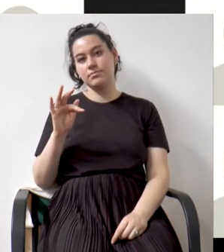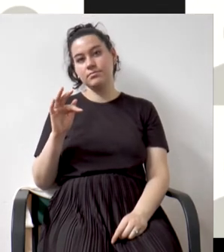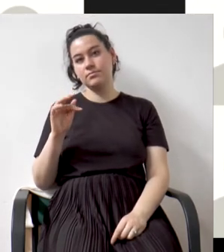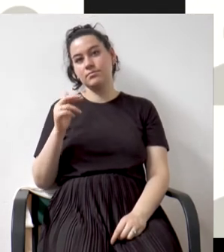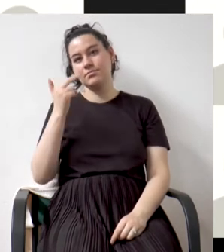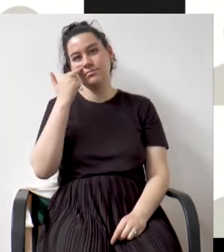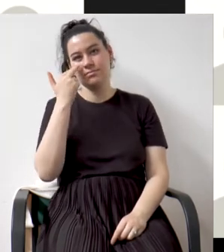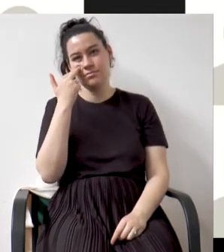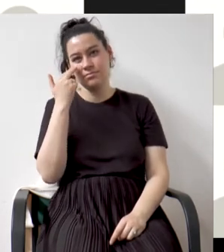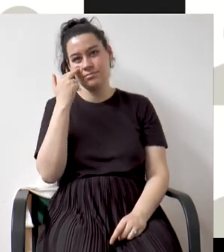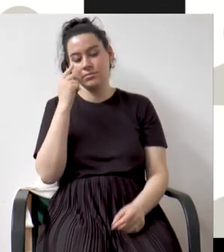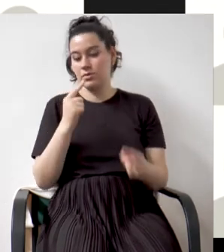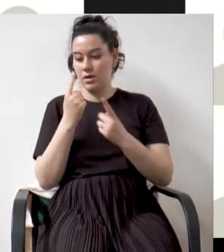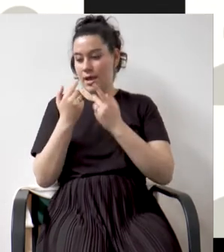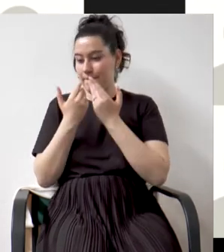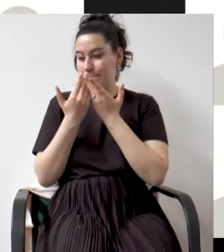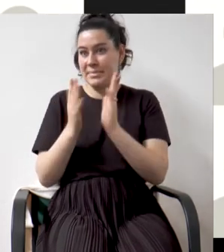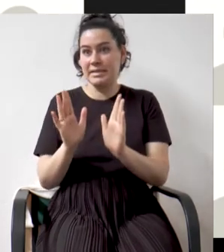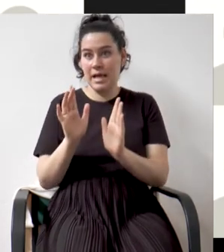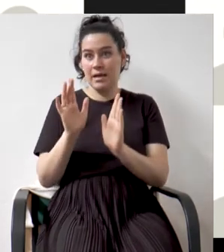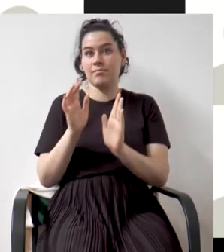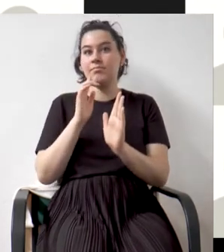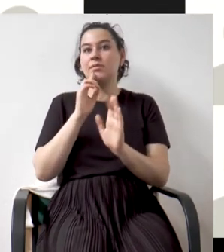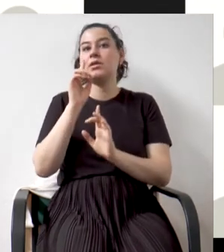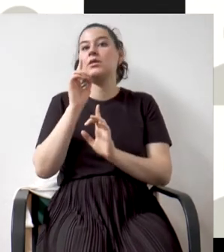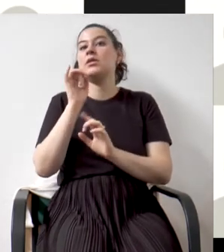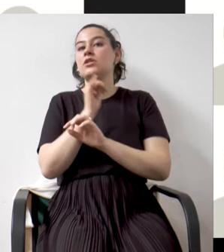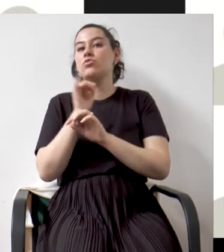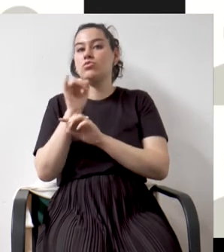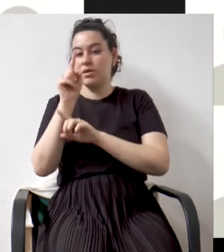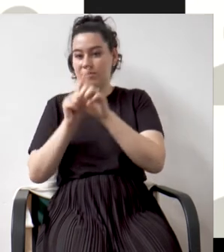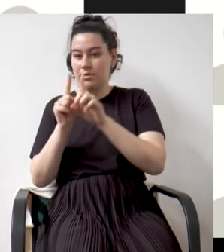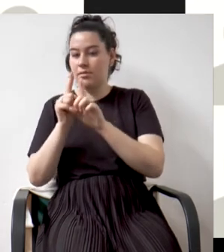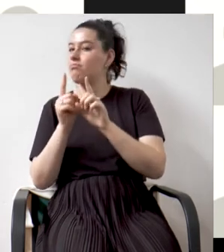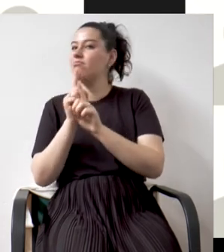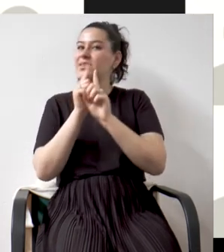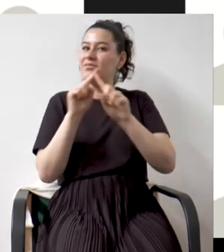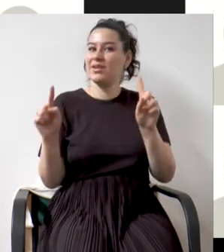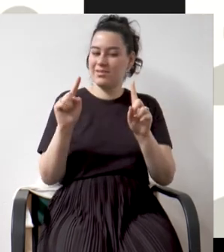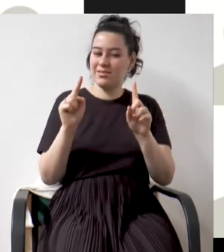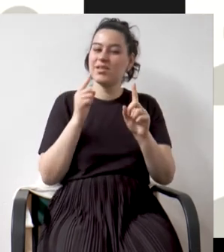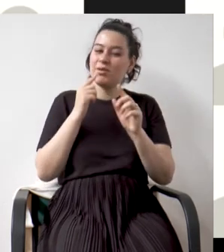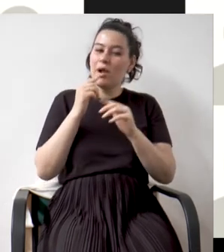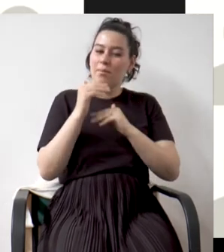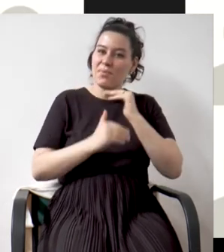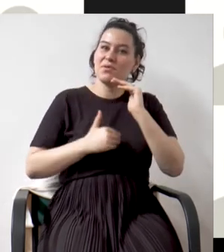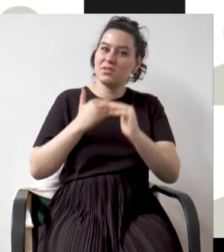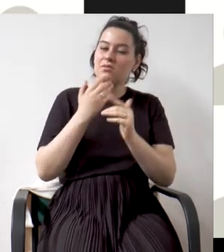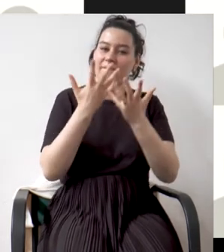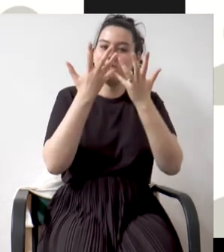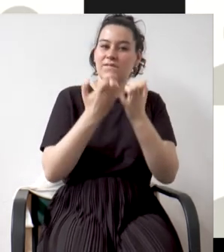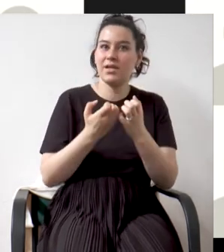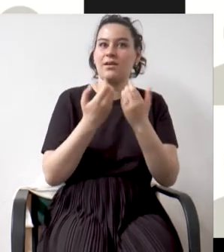Una cosa es arrancar de cero como institución universitaria y otra es venir de una historia institucional de 70 y pico de años y